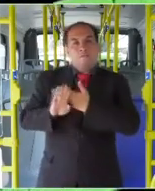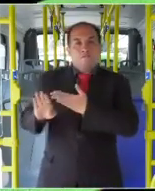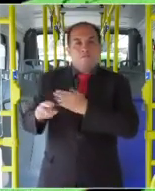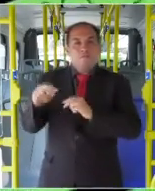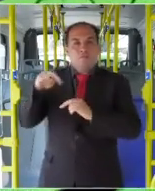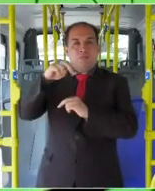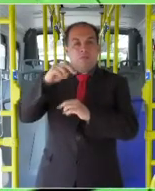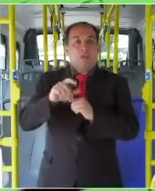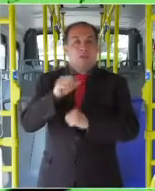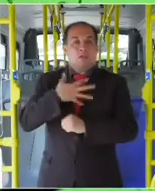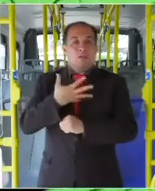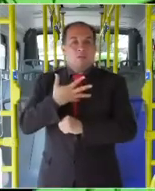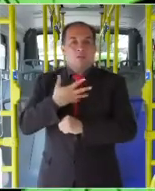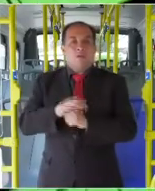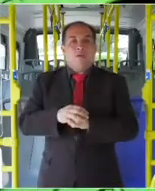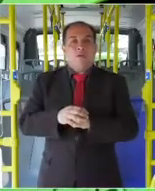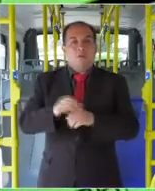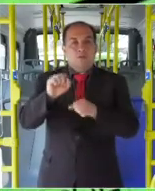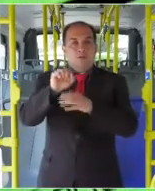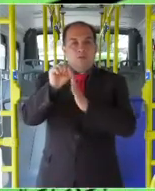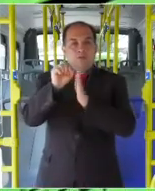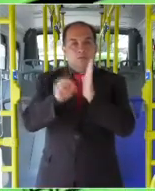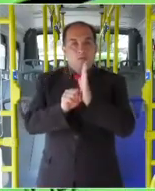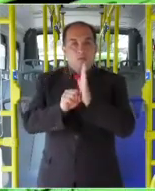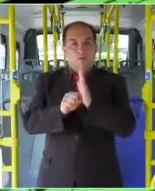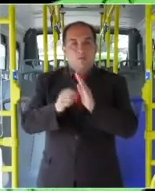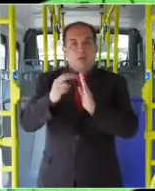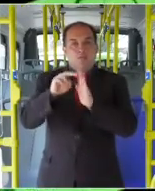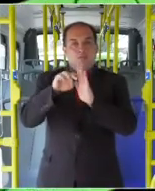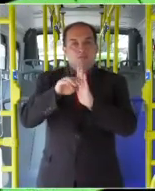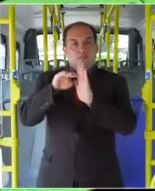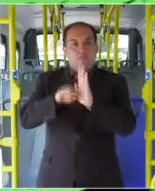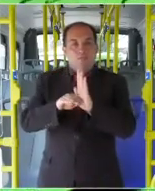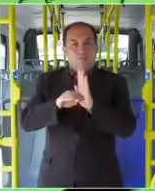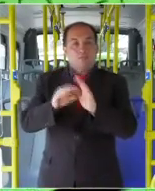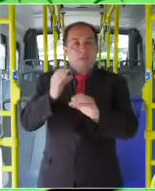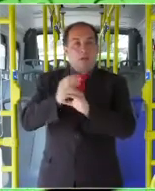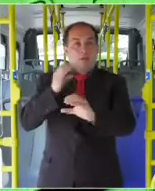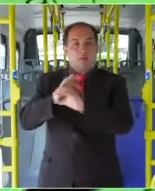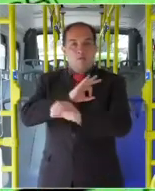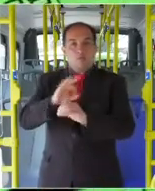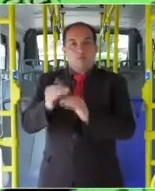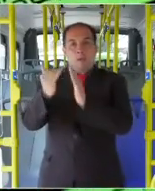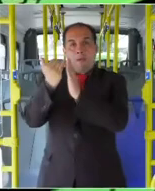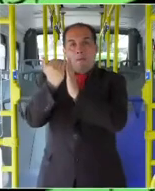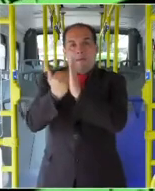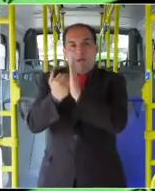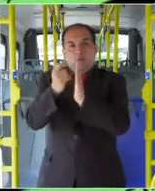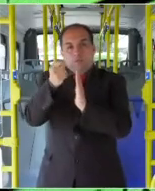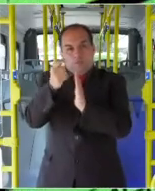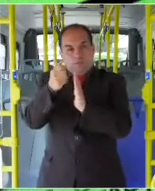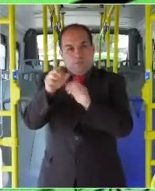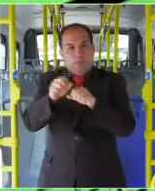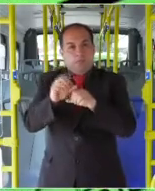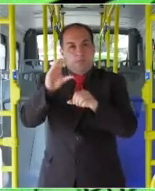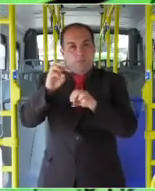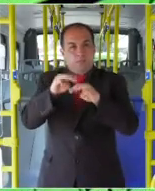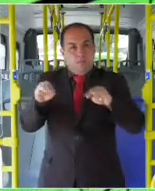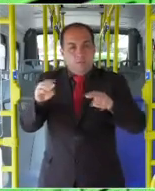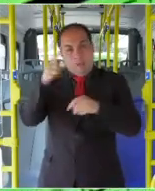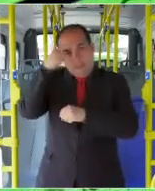sistema que se llama de arrodillamiento, que la unidad cuando se estaciona puede todavía bajar algunos centímetros